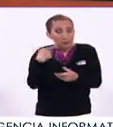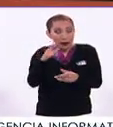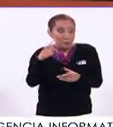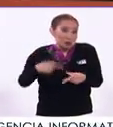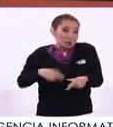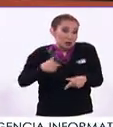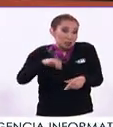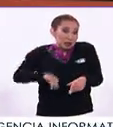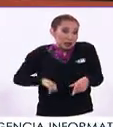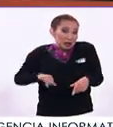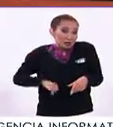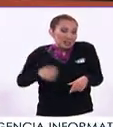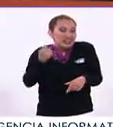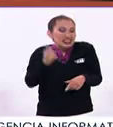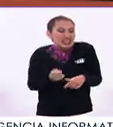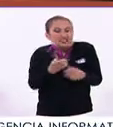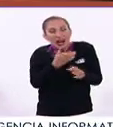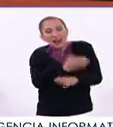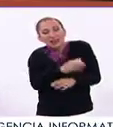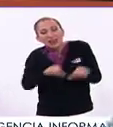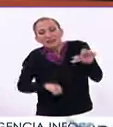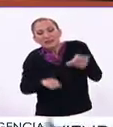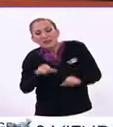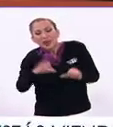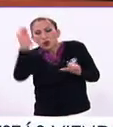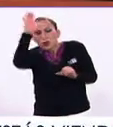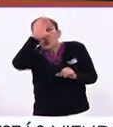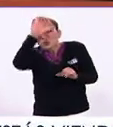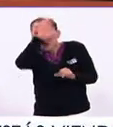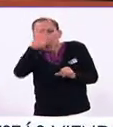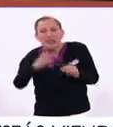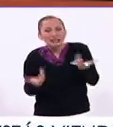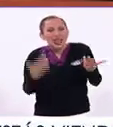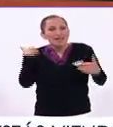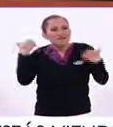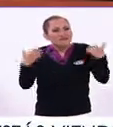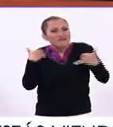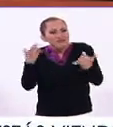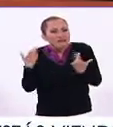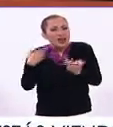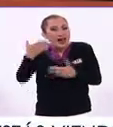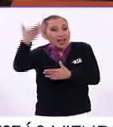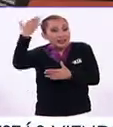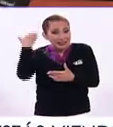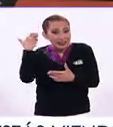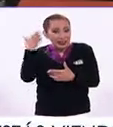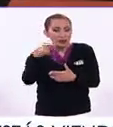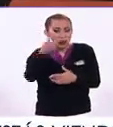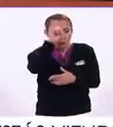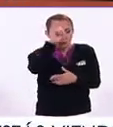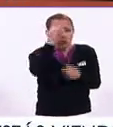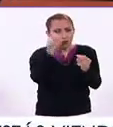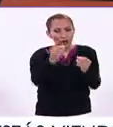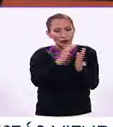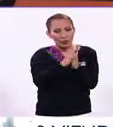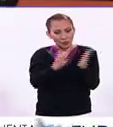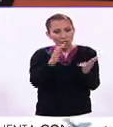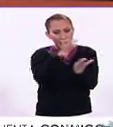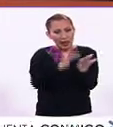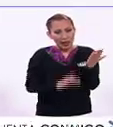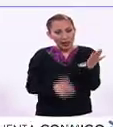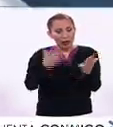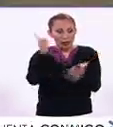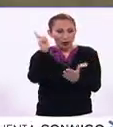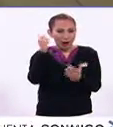lo que eran estas actividades culturales y actividades de entretenimiento en aquella época, les recomiendo muchísimo este libro, espero que lo